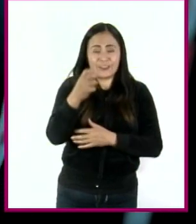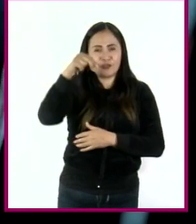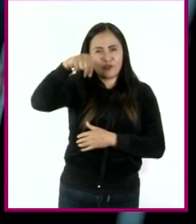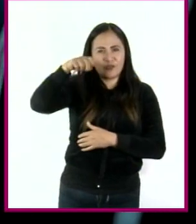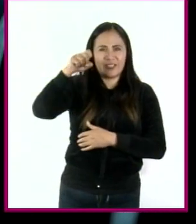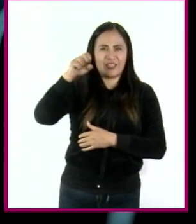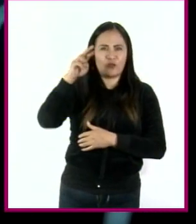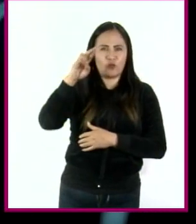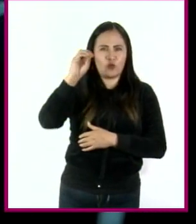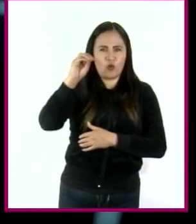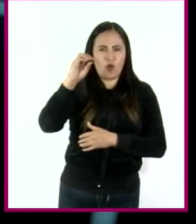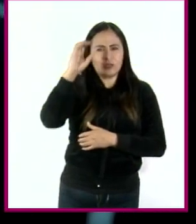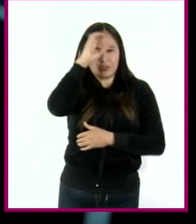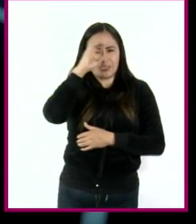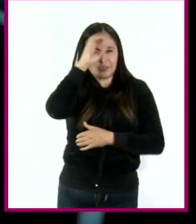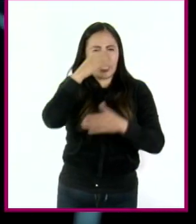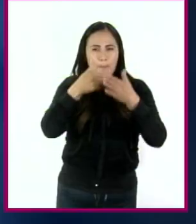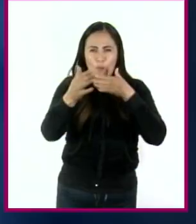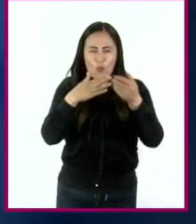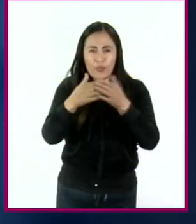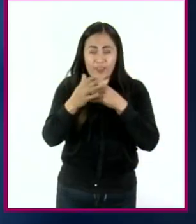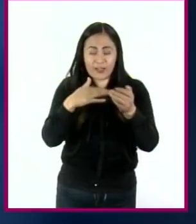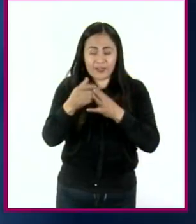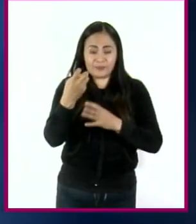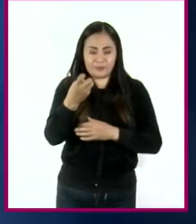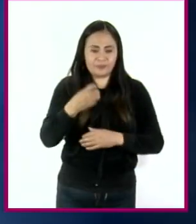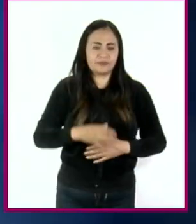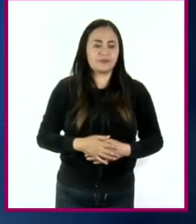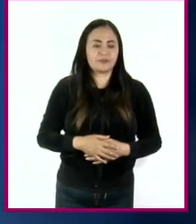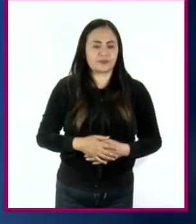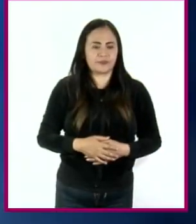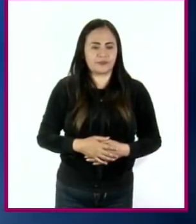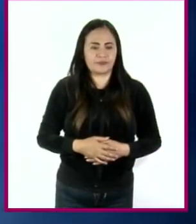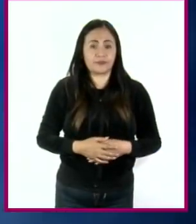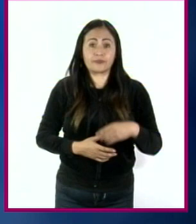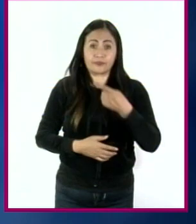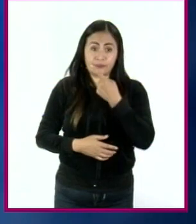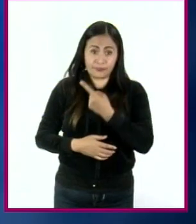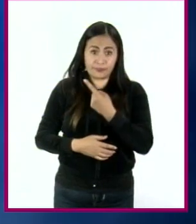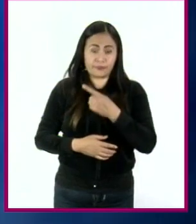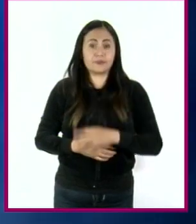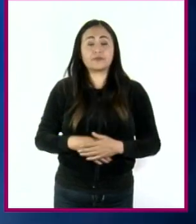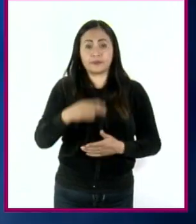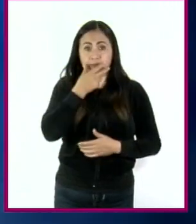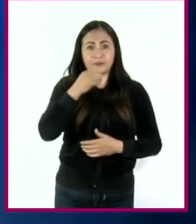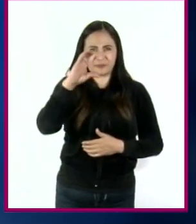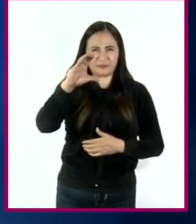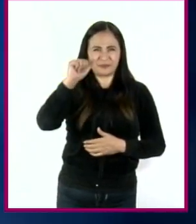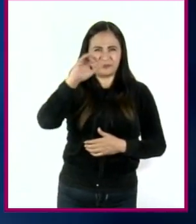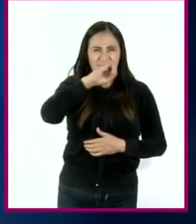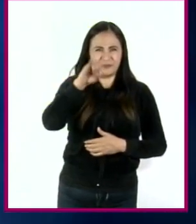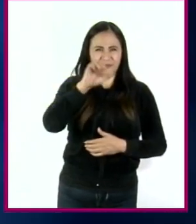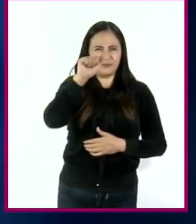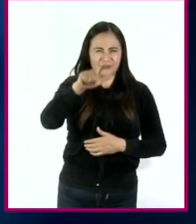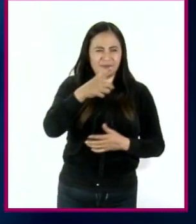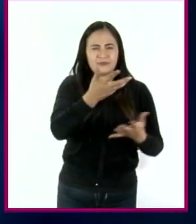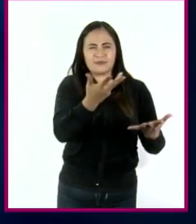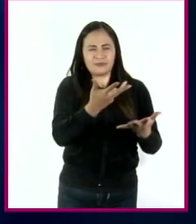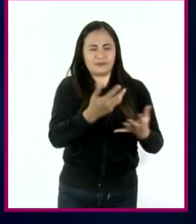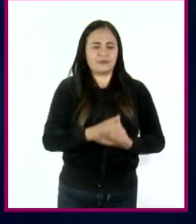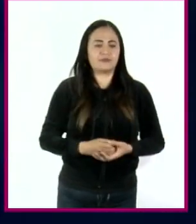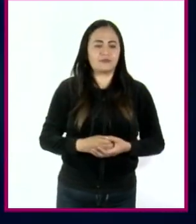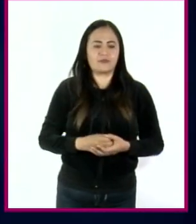neurociencia moderna. Cabe decir además que una de las aportaciones fundamentales de este científico fue el descubrimiento